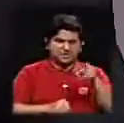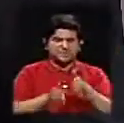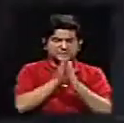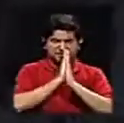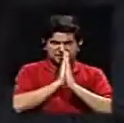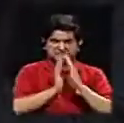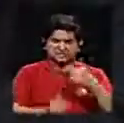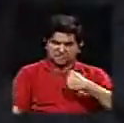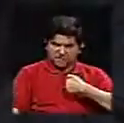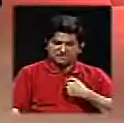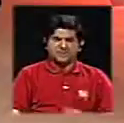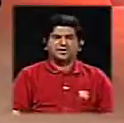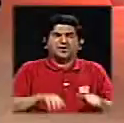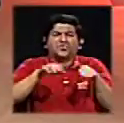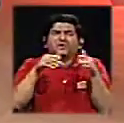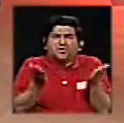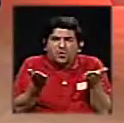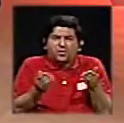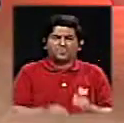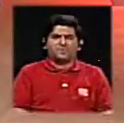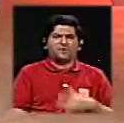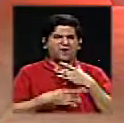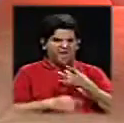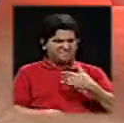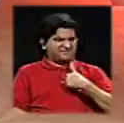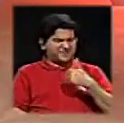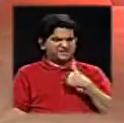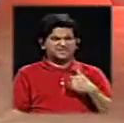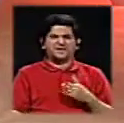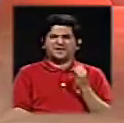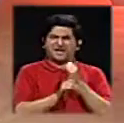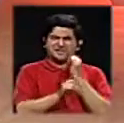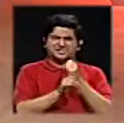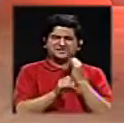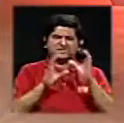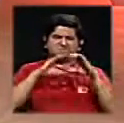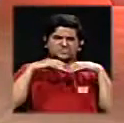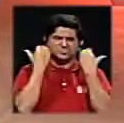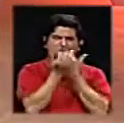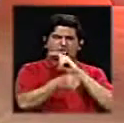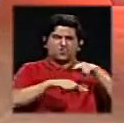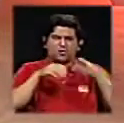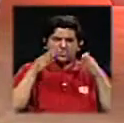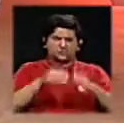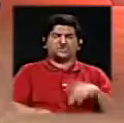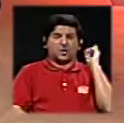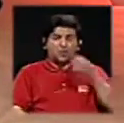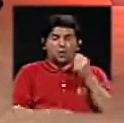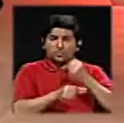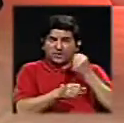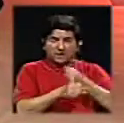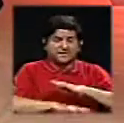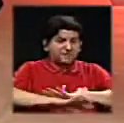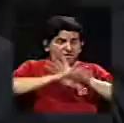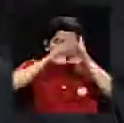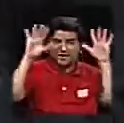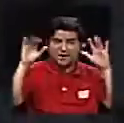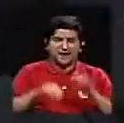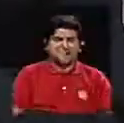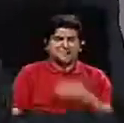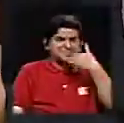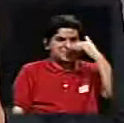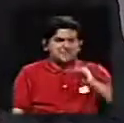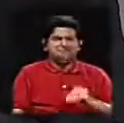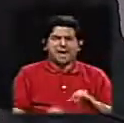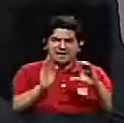pidieron. ¿Cómo es posible y qué interés tendría una institución como el CONAVI de ordenar obras que claramente están mal,